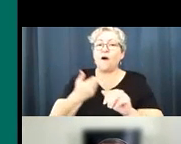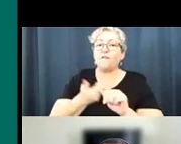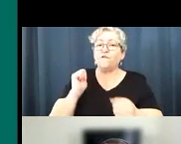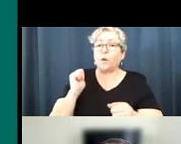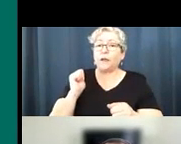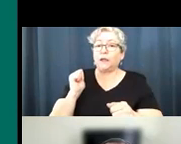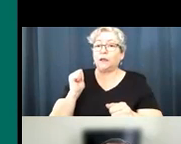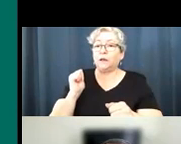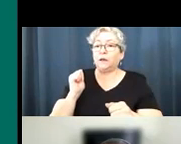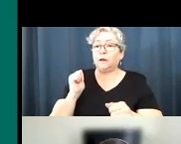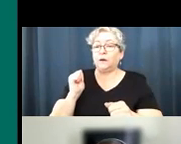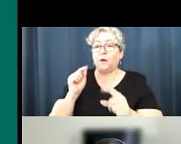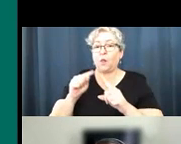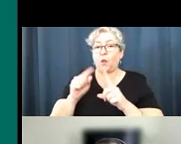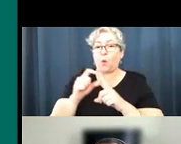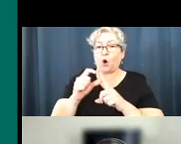general,